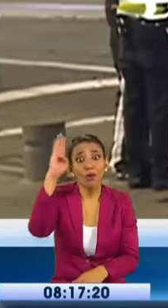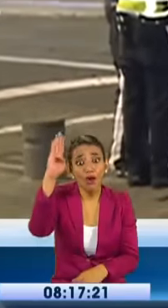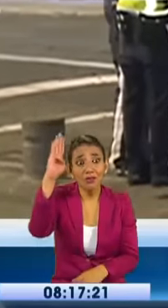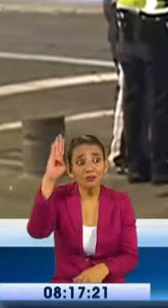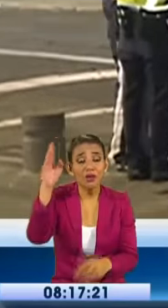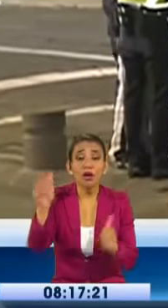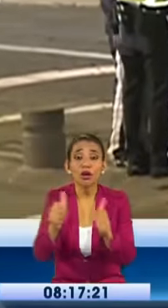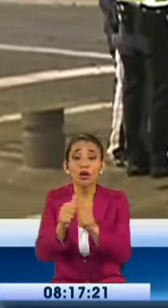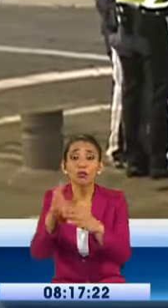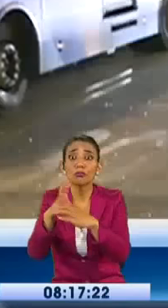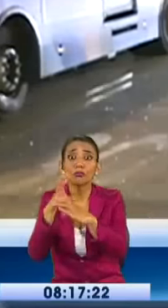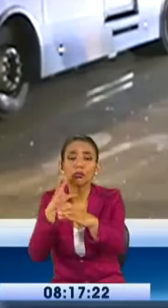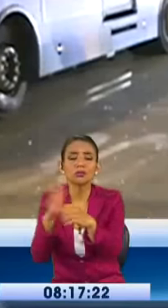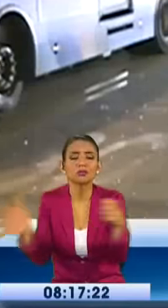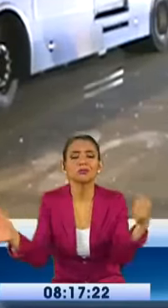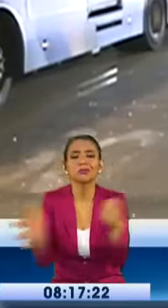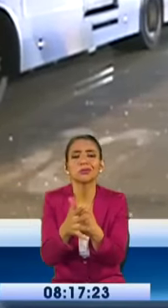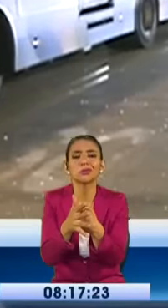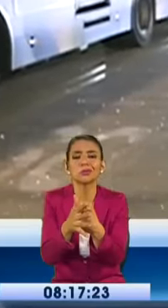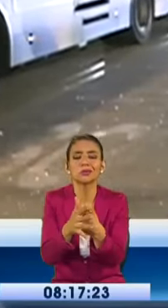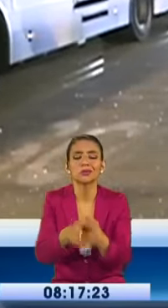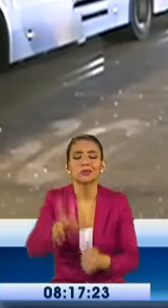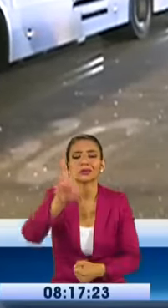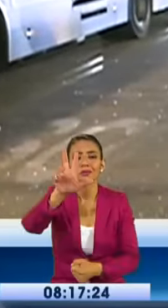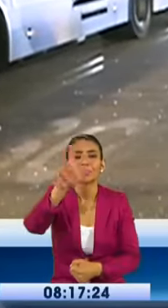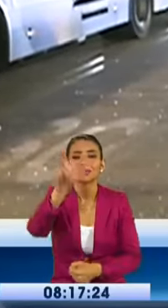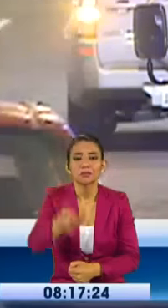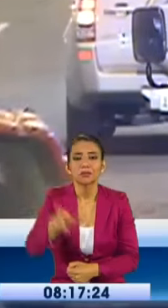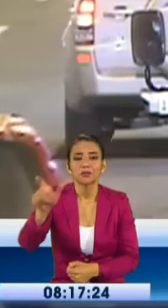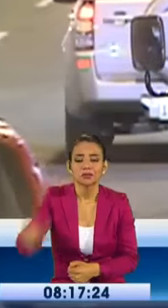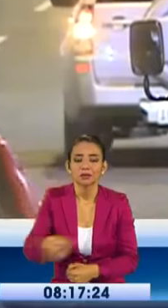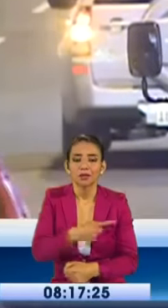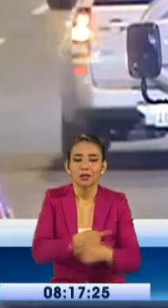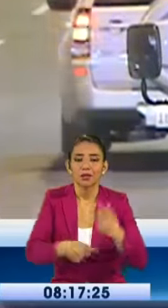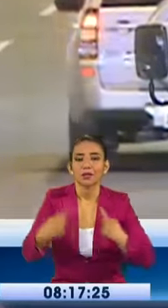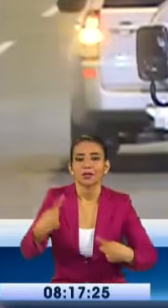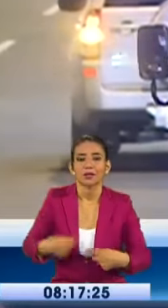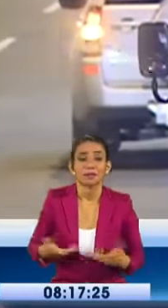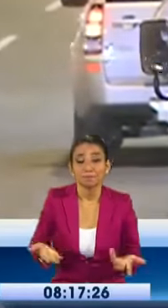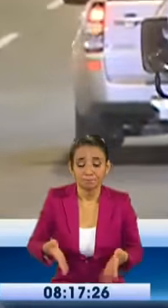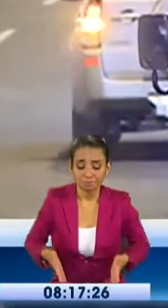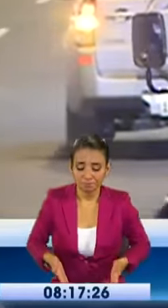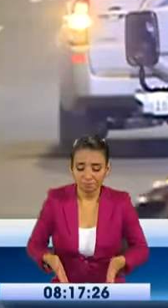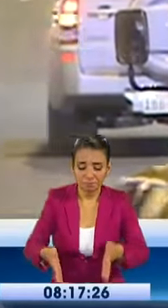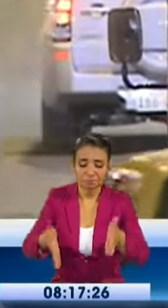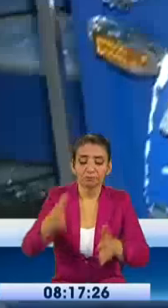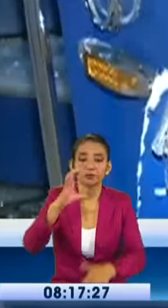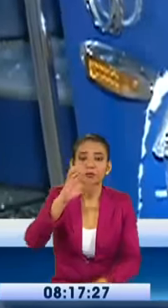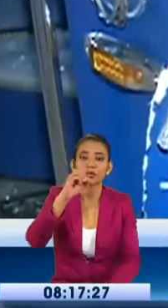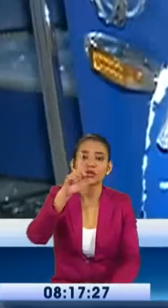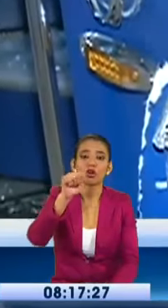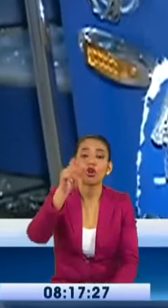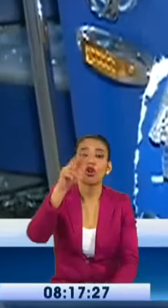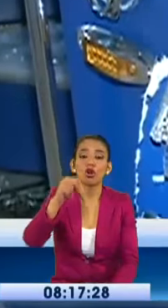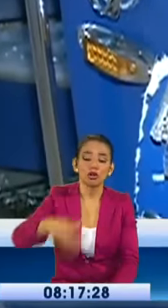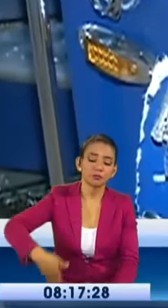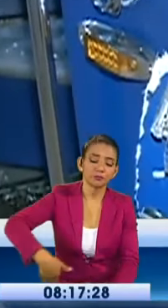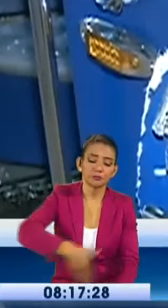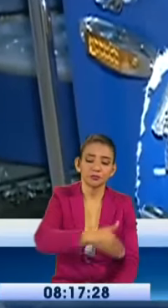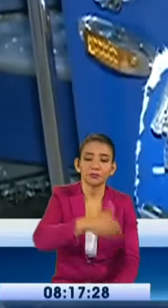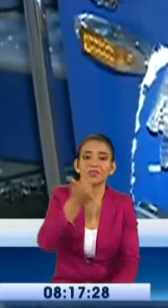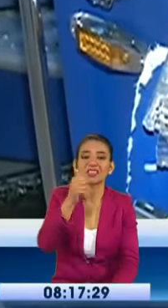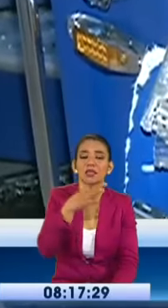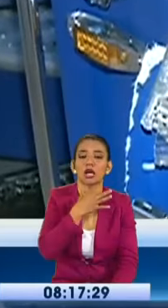bus de servicio público dejó tres personas heridas. El accidente de tránsito se registró a la altura de la Colón y 10 de agosto. El